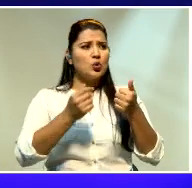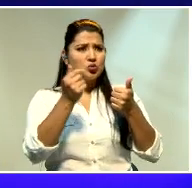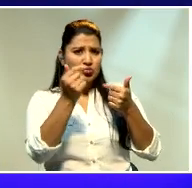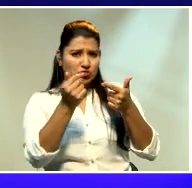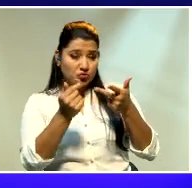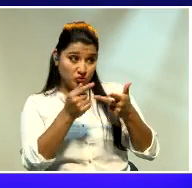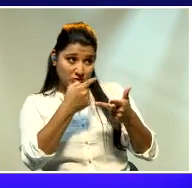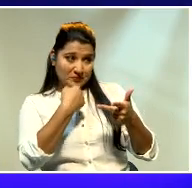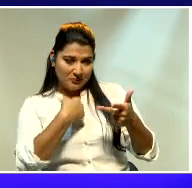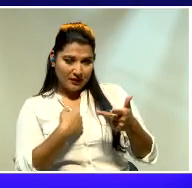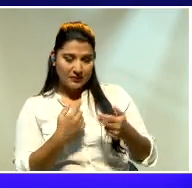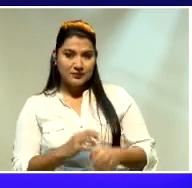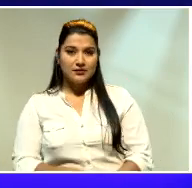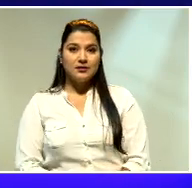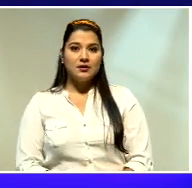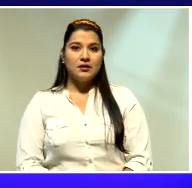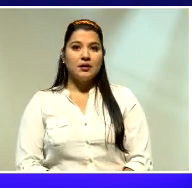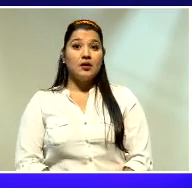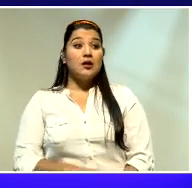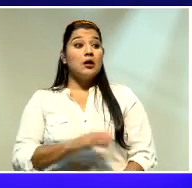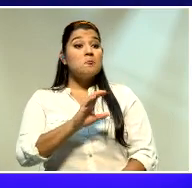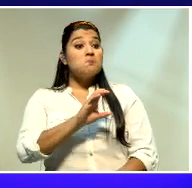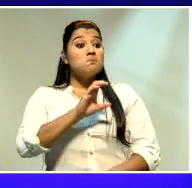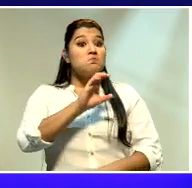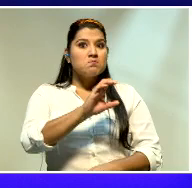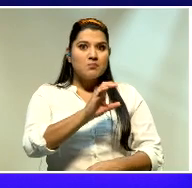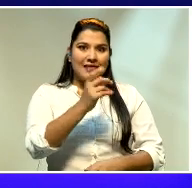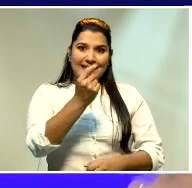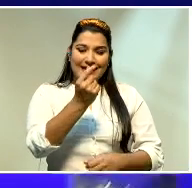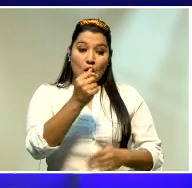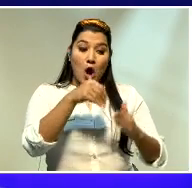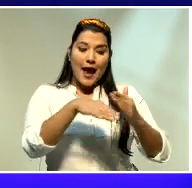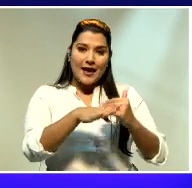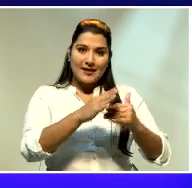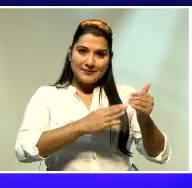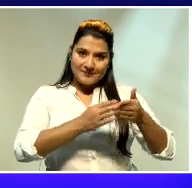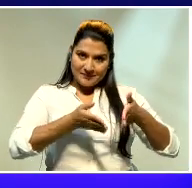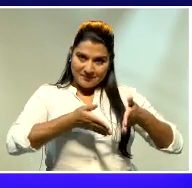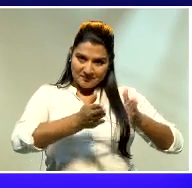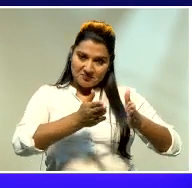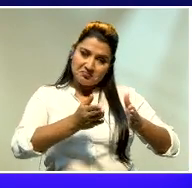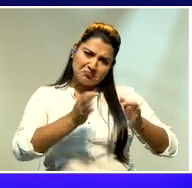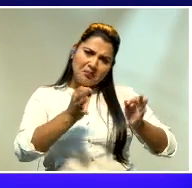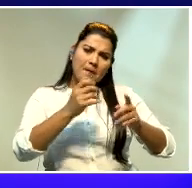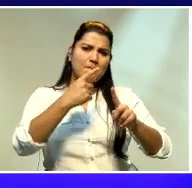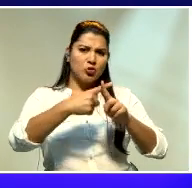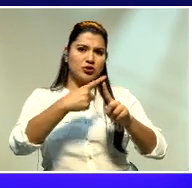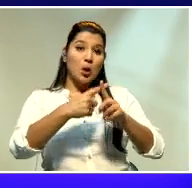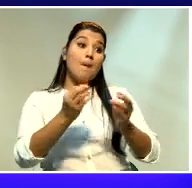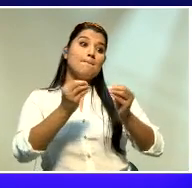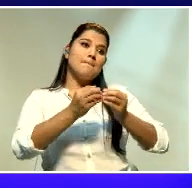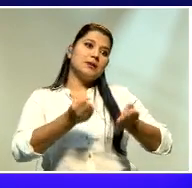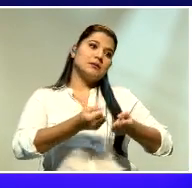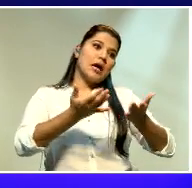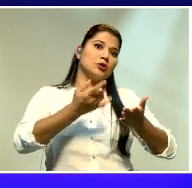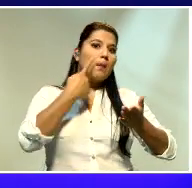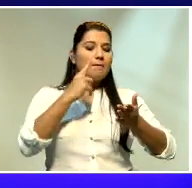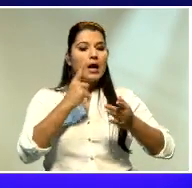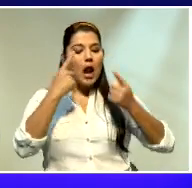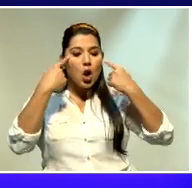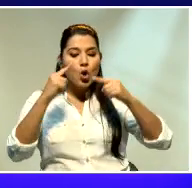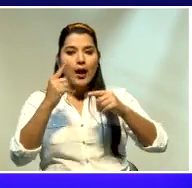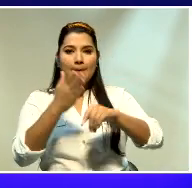menciona. Inversión en infraestructura, válido, se aumentó el gasto por inversión en infraestructura, es